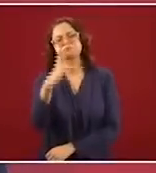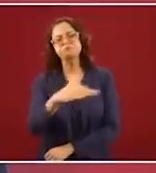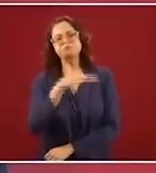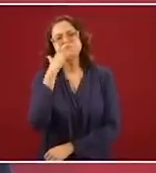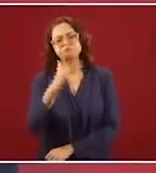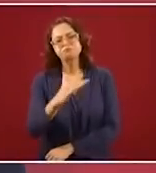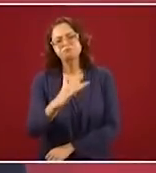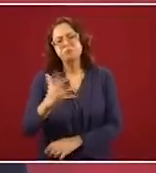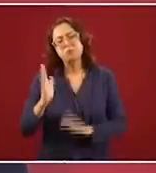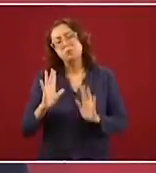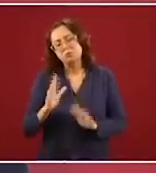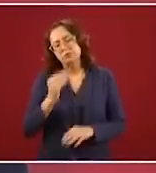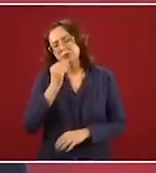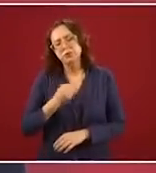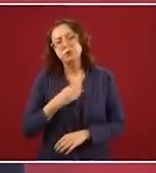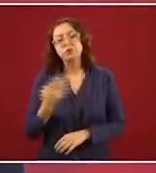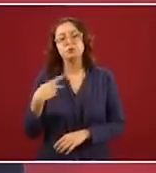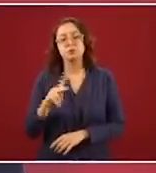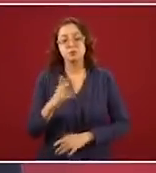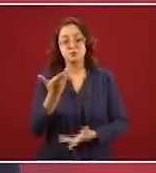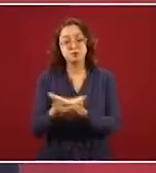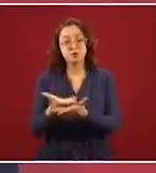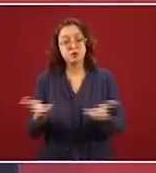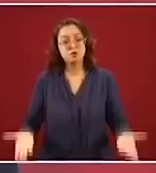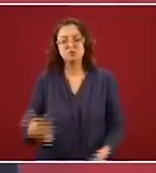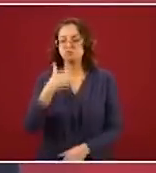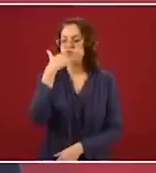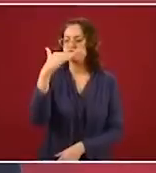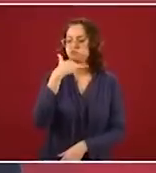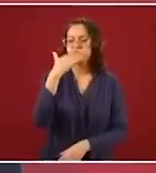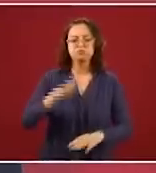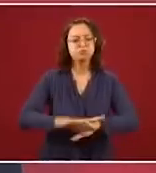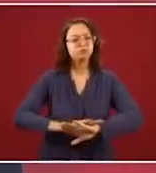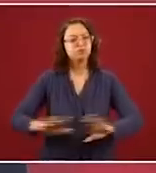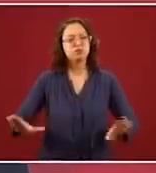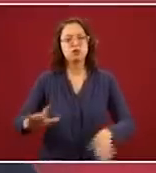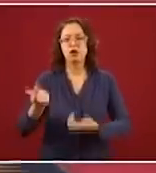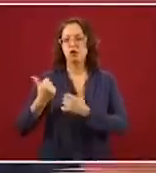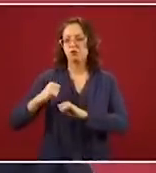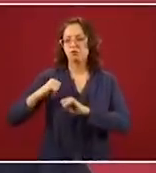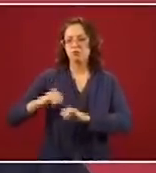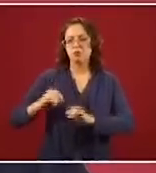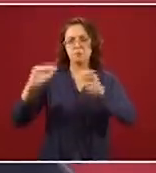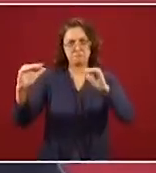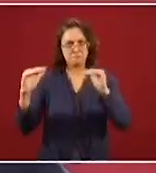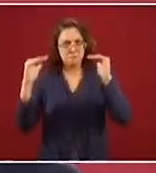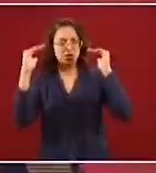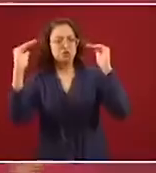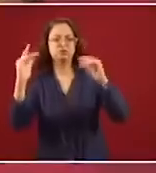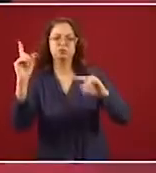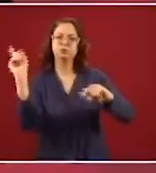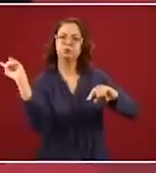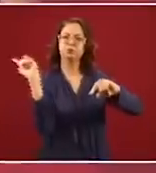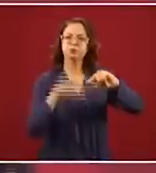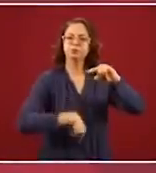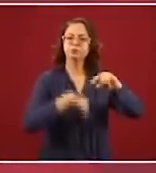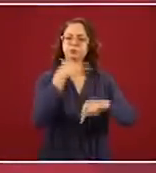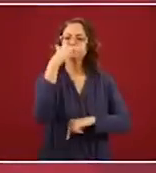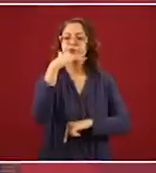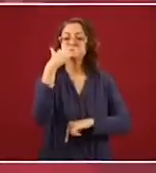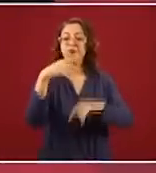pero ahora no existe la corrupción arriba, todavía nos queda abajo, pero ya vamos